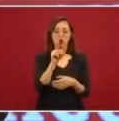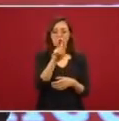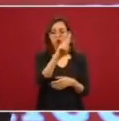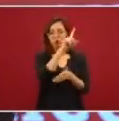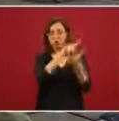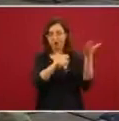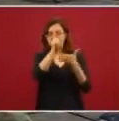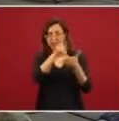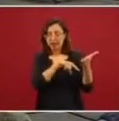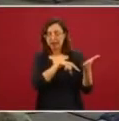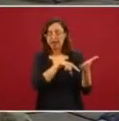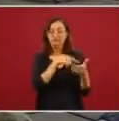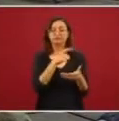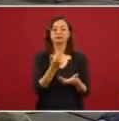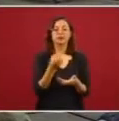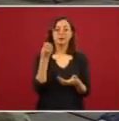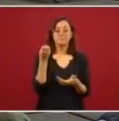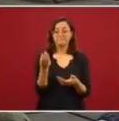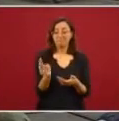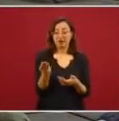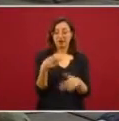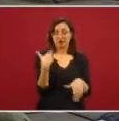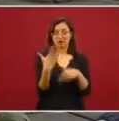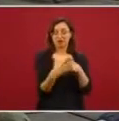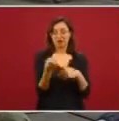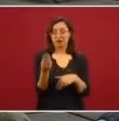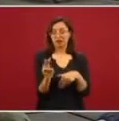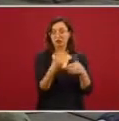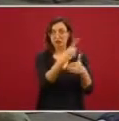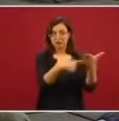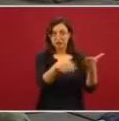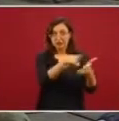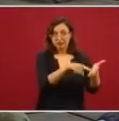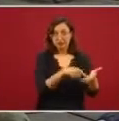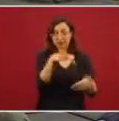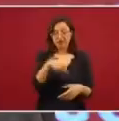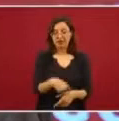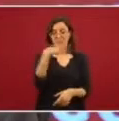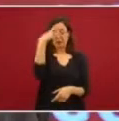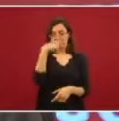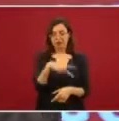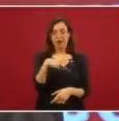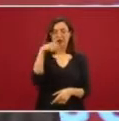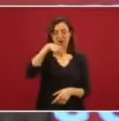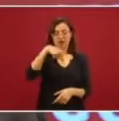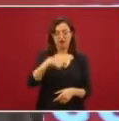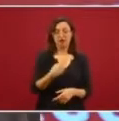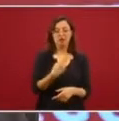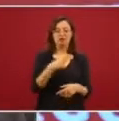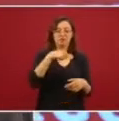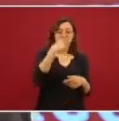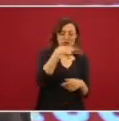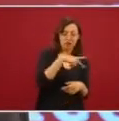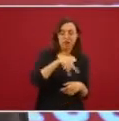cancelado y va a ocurrir en el mayo y en méxico precisamente va a ser una de las dos sedes junto con parís